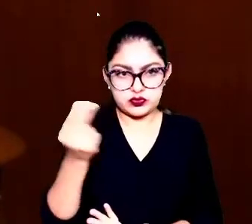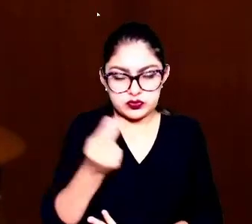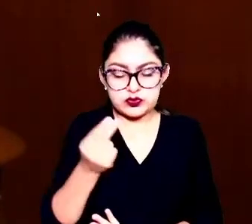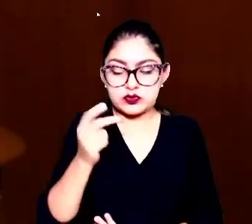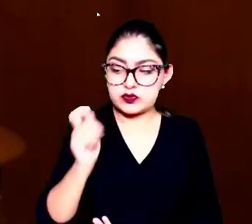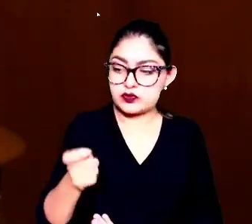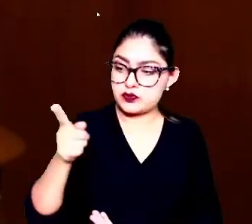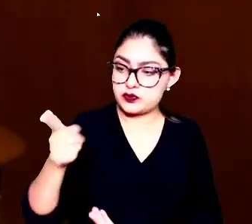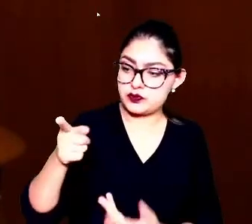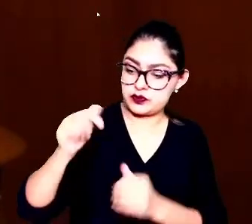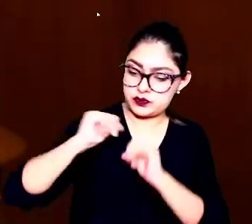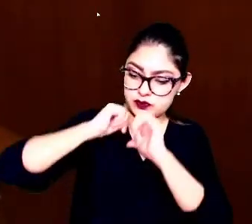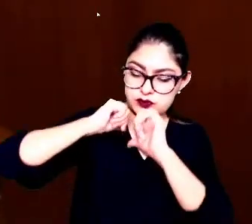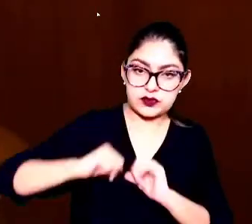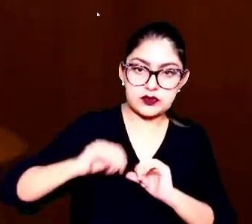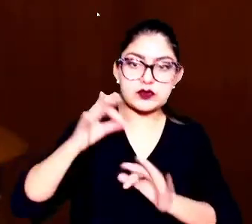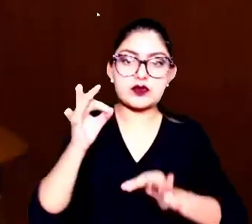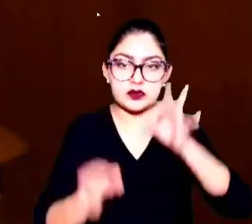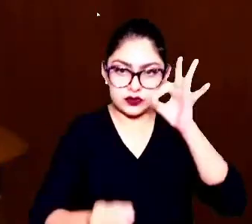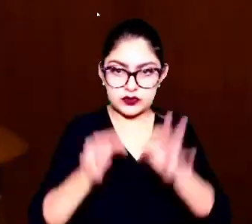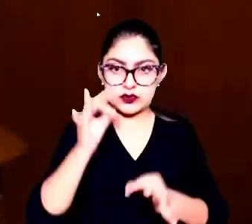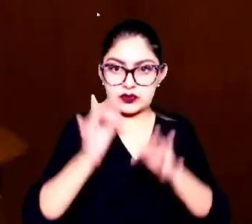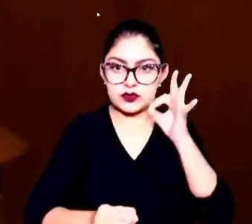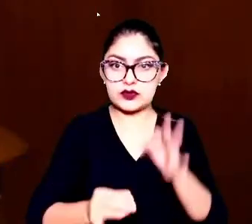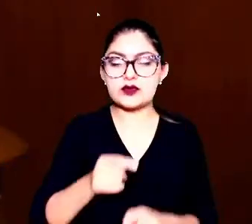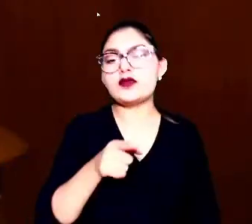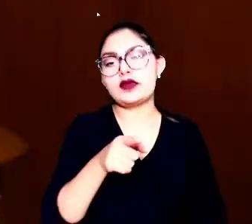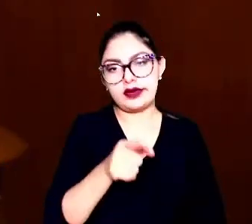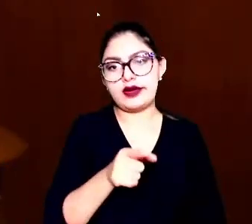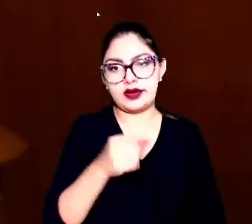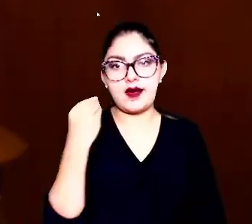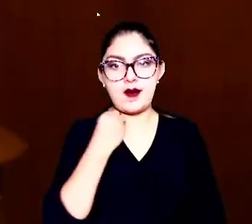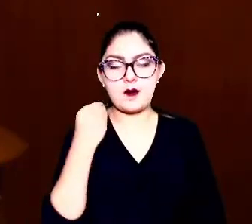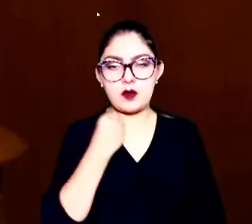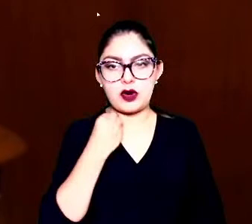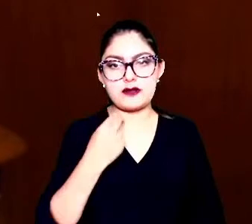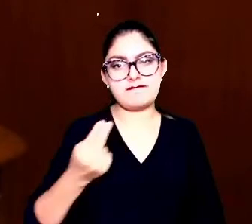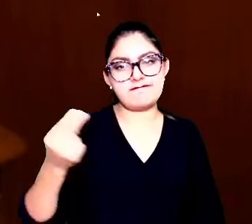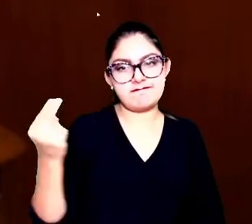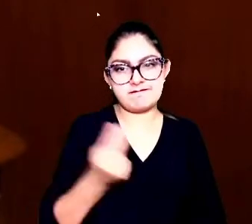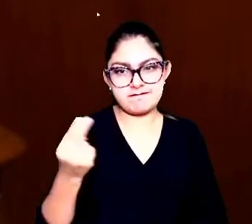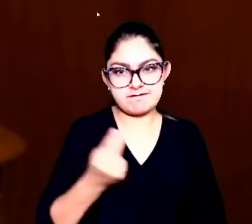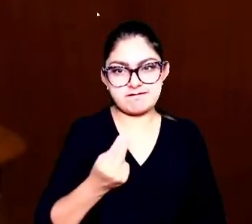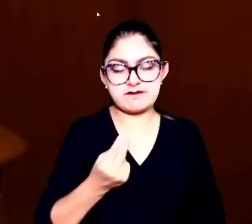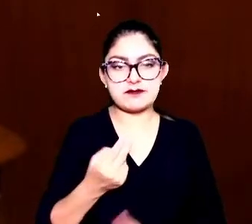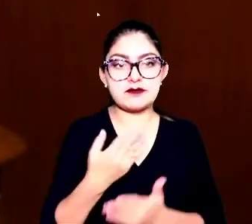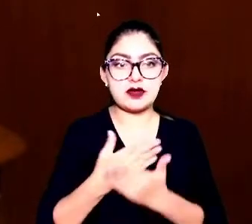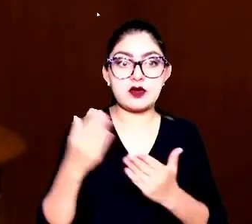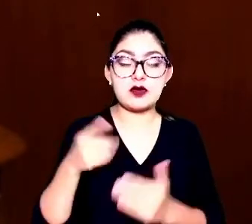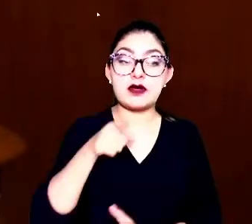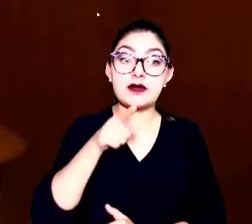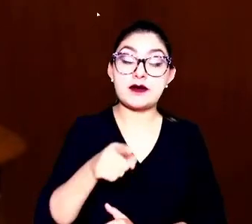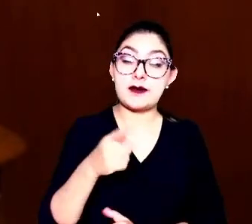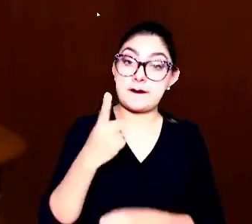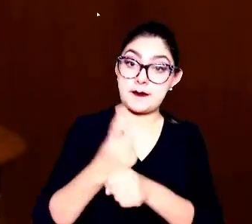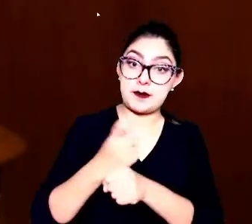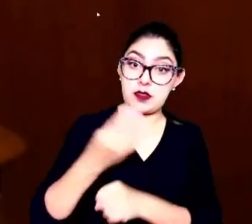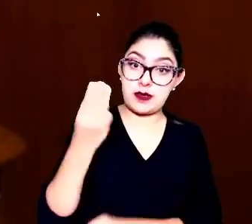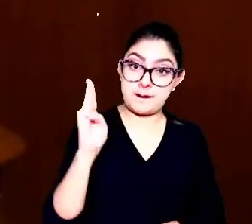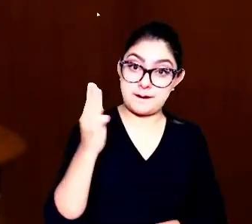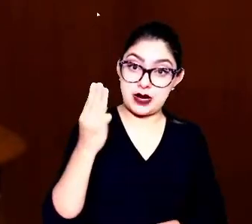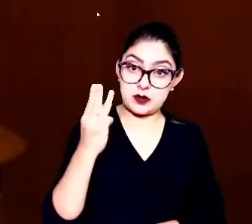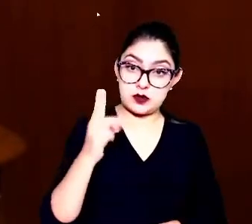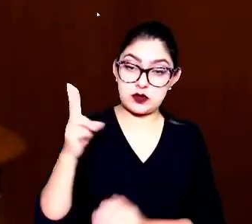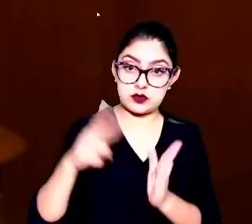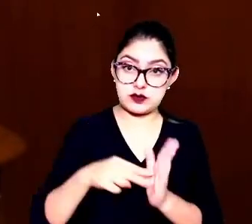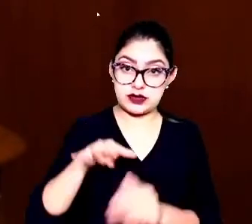autoridades jurisdiccionales el primero de mayo de 2019 se publicó el decreto